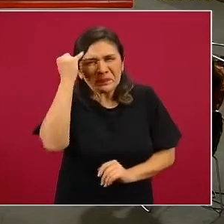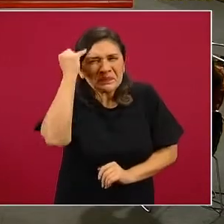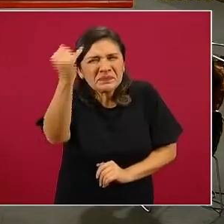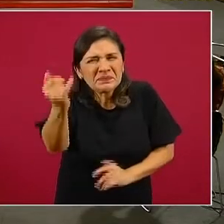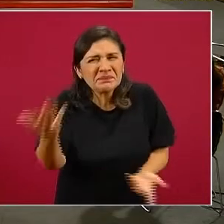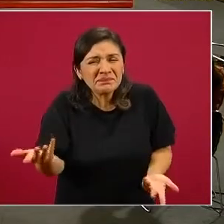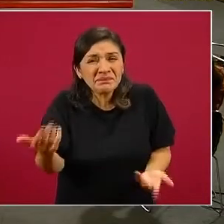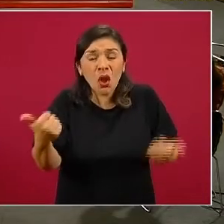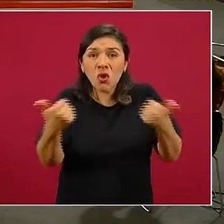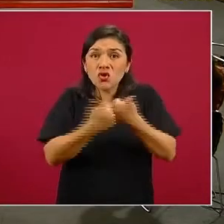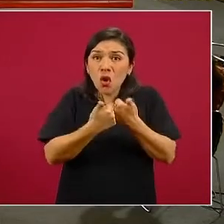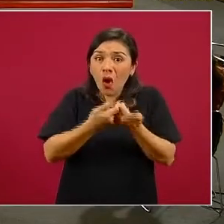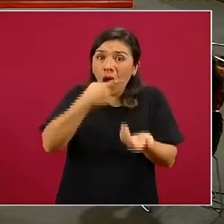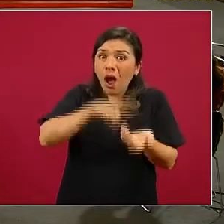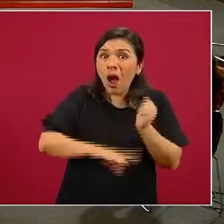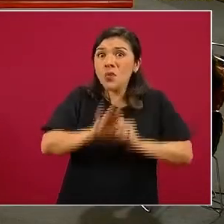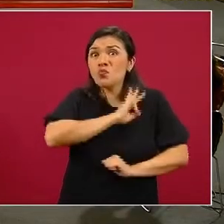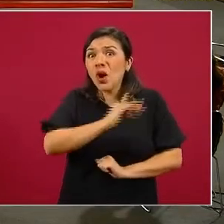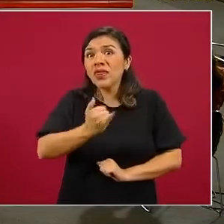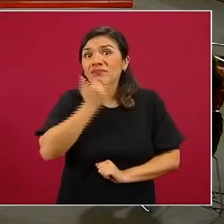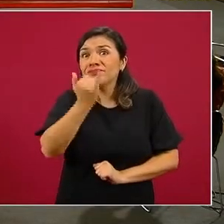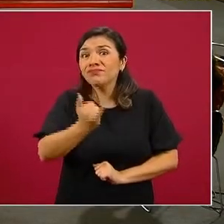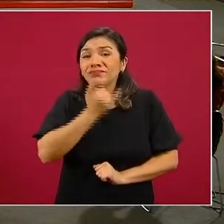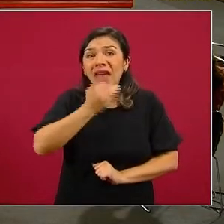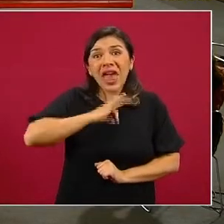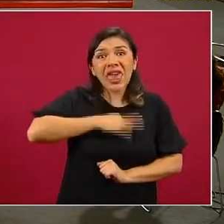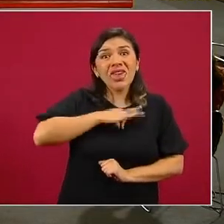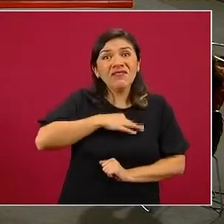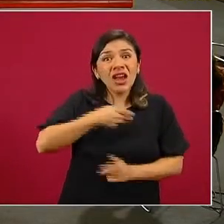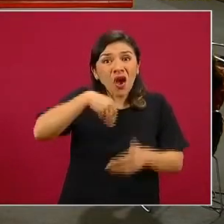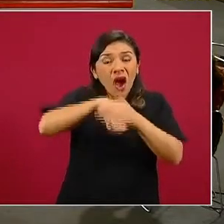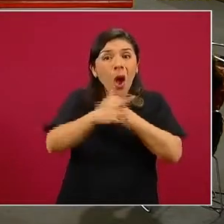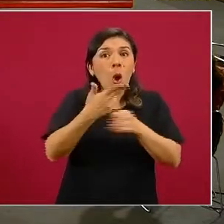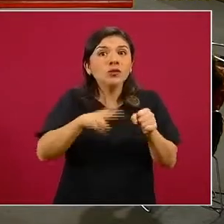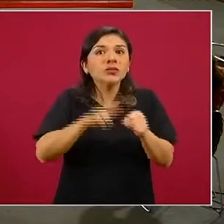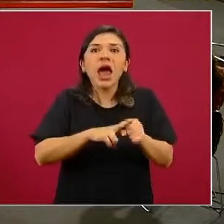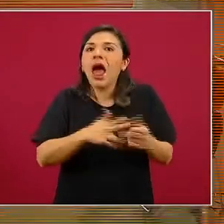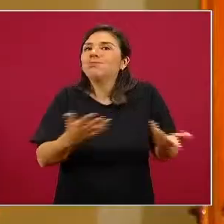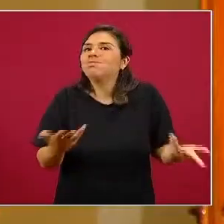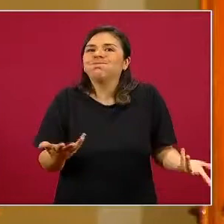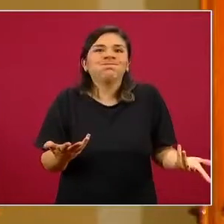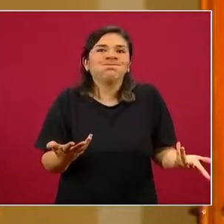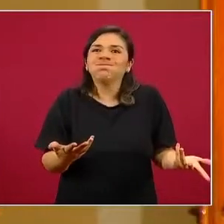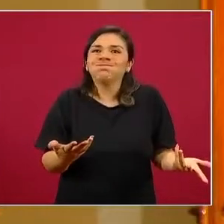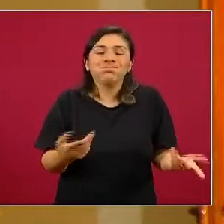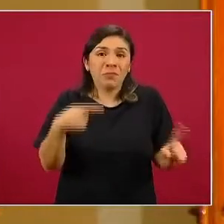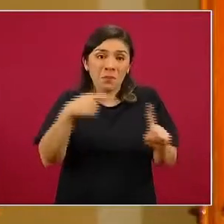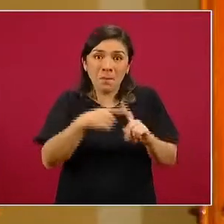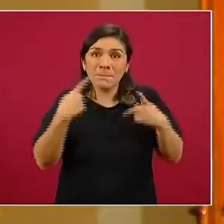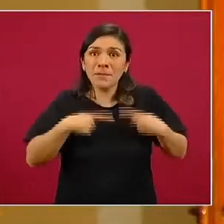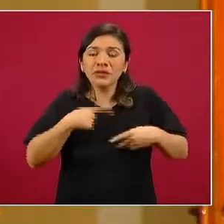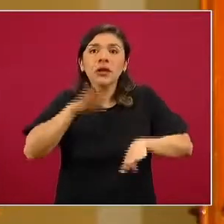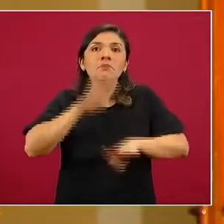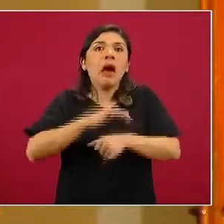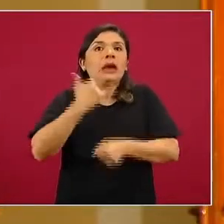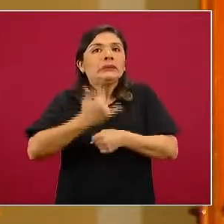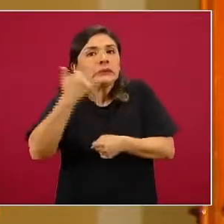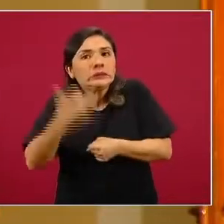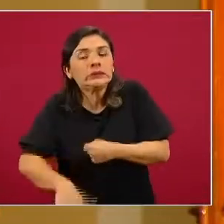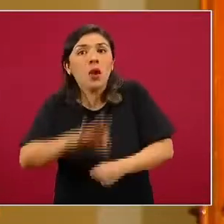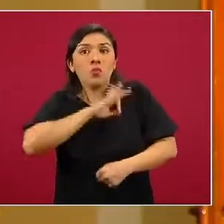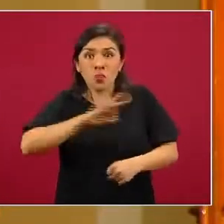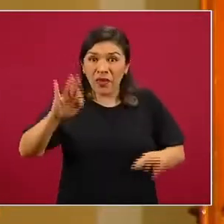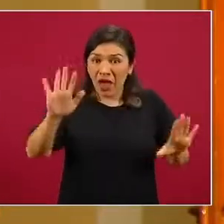Imagínense con una infección latente dentro de los hospitales. Pues definitivamente ponemos en desventaja, es un riesgo enorme poder